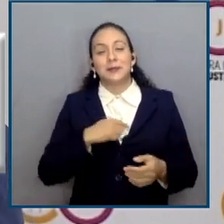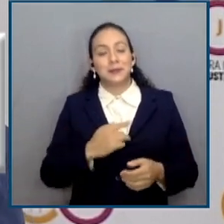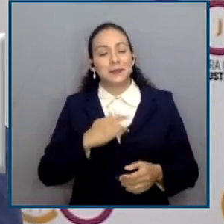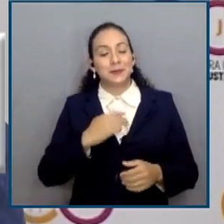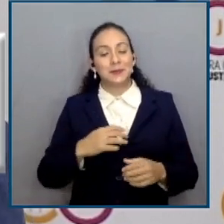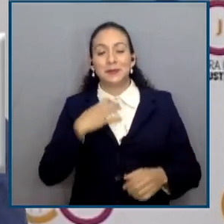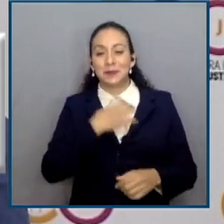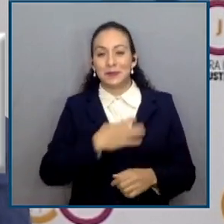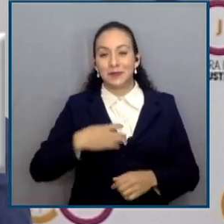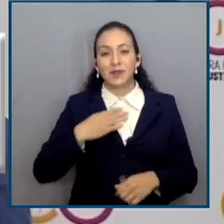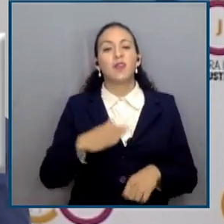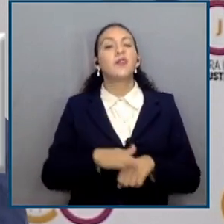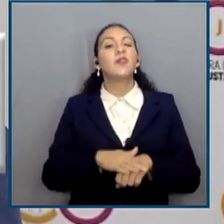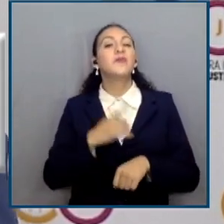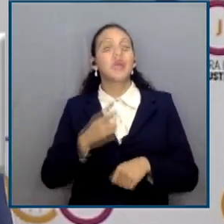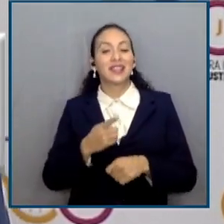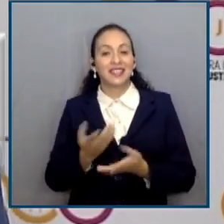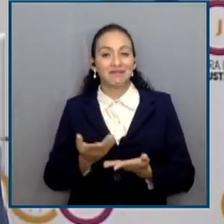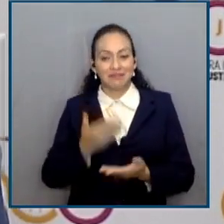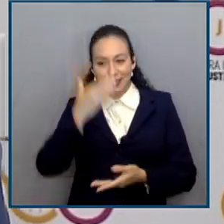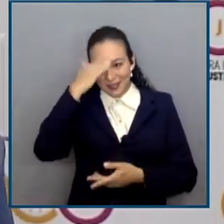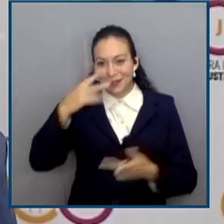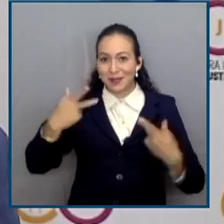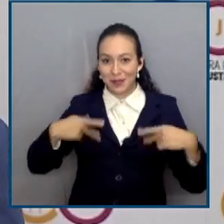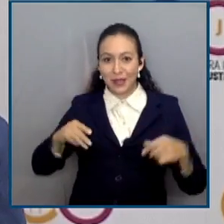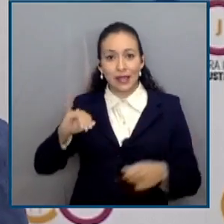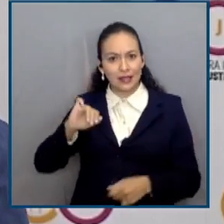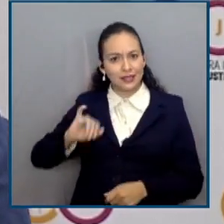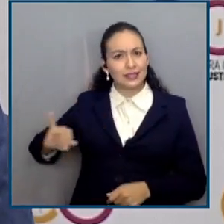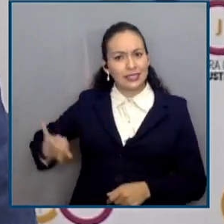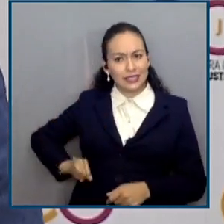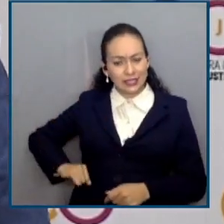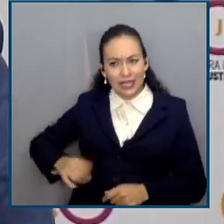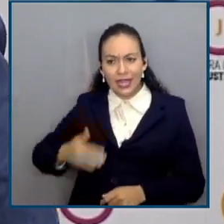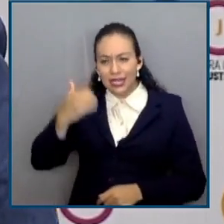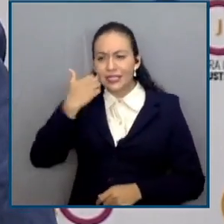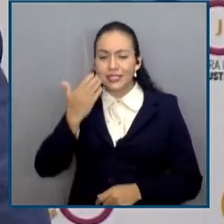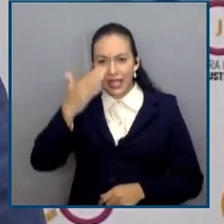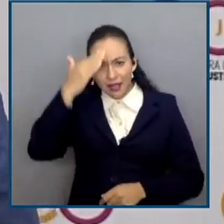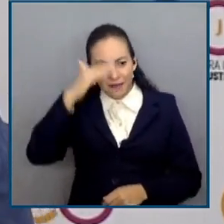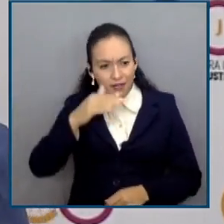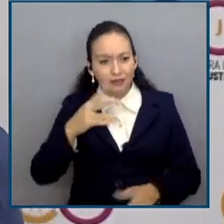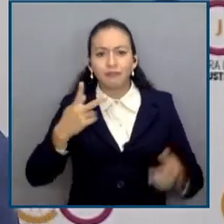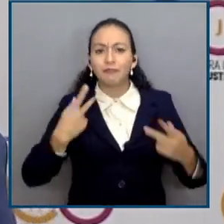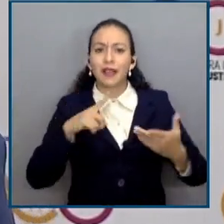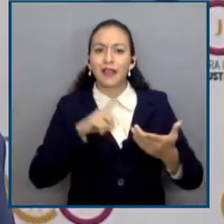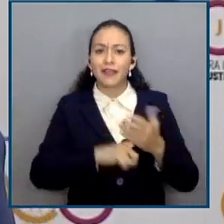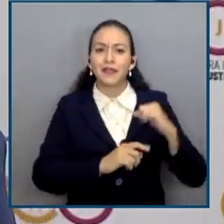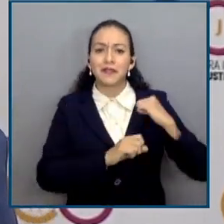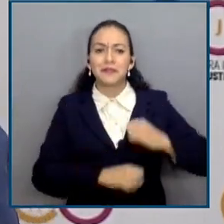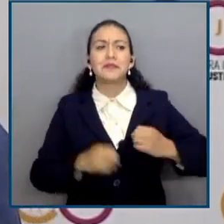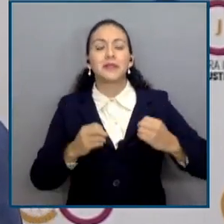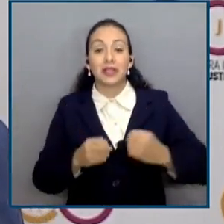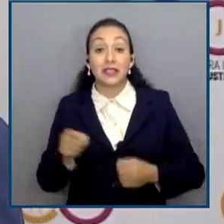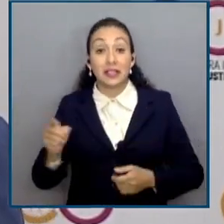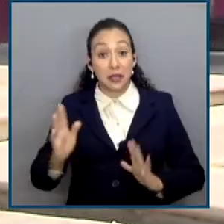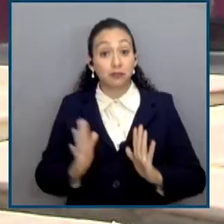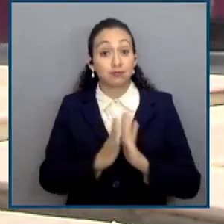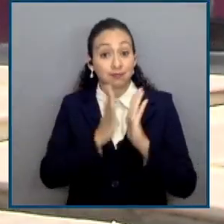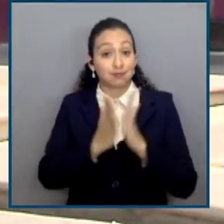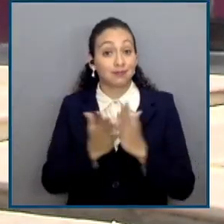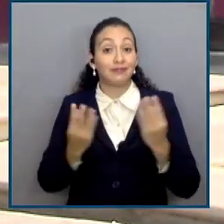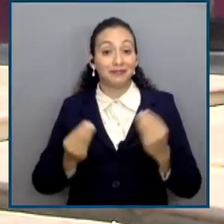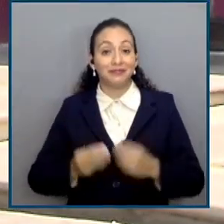está interesada en el trabajo de los servidores públicos y está participando activamente. Indicó que ahora es